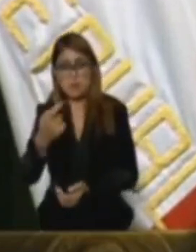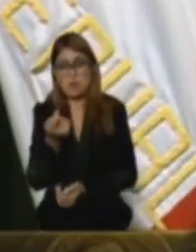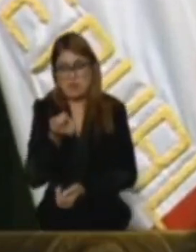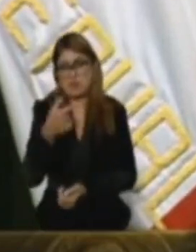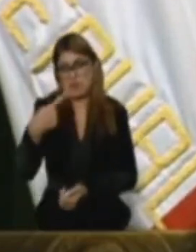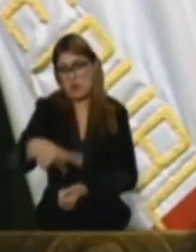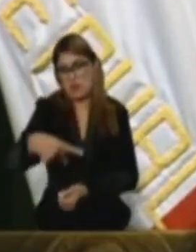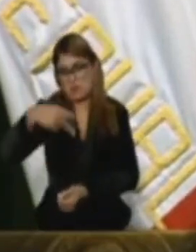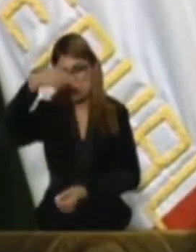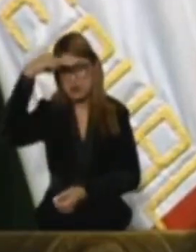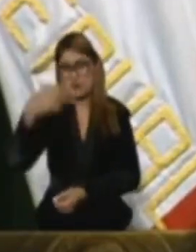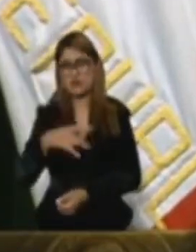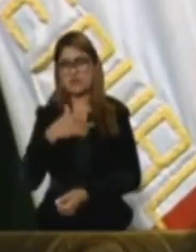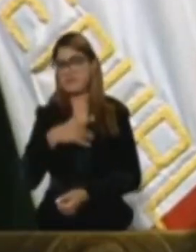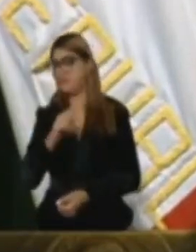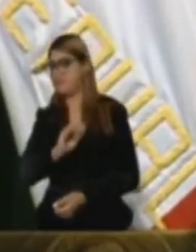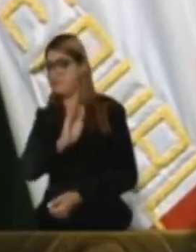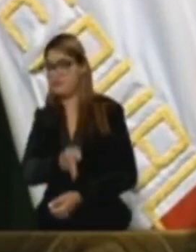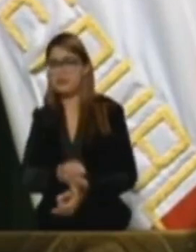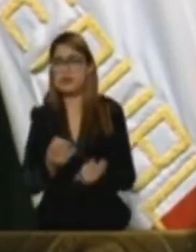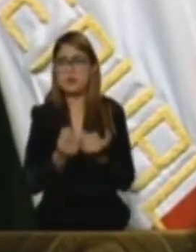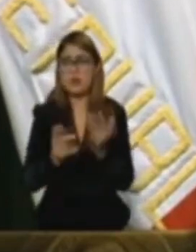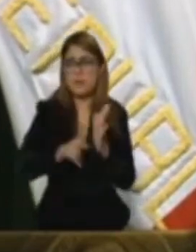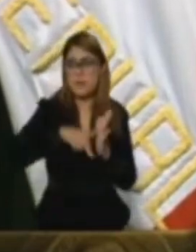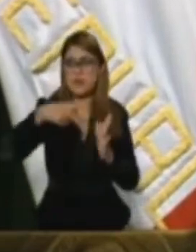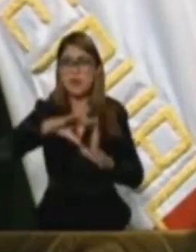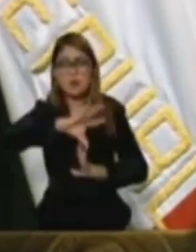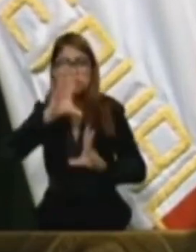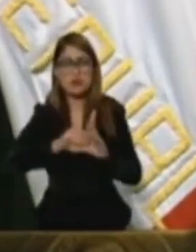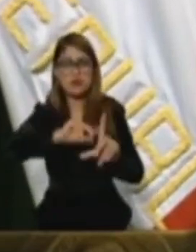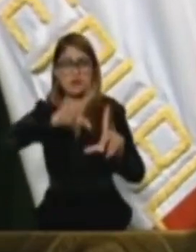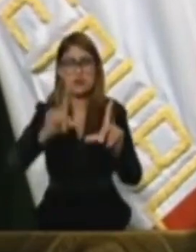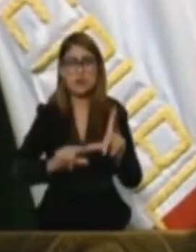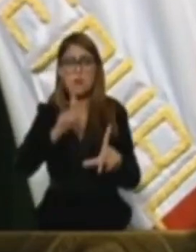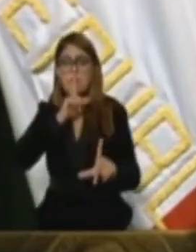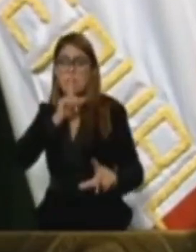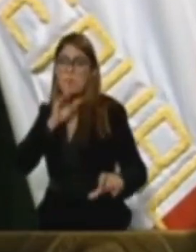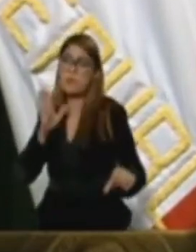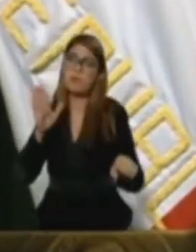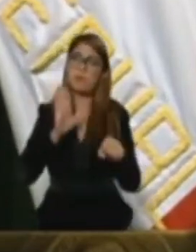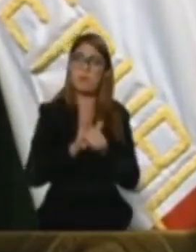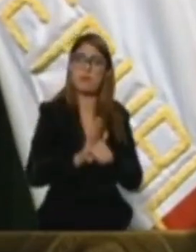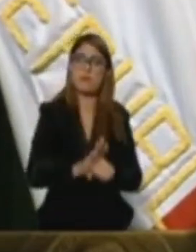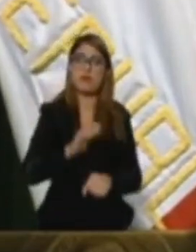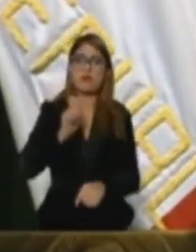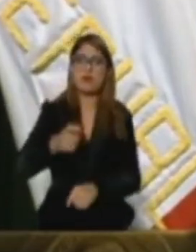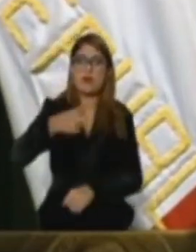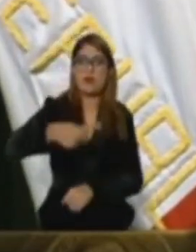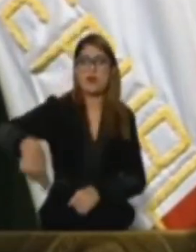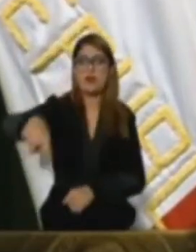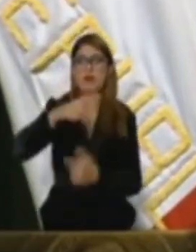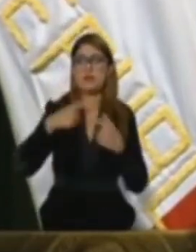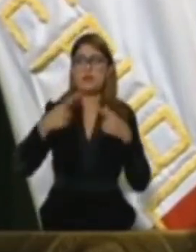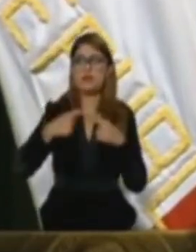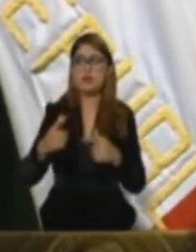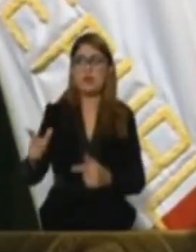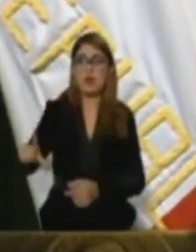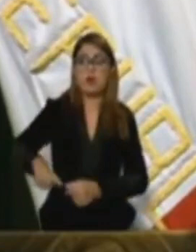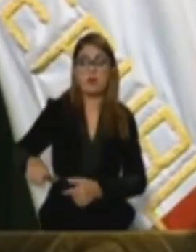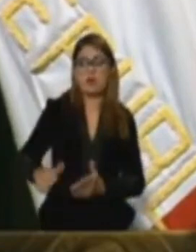en agonía. La prensa entera de la República amordazada o cobardemente vendida al gobierno y